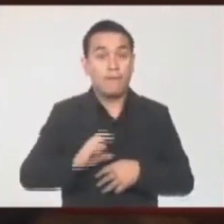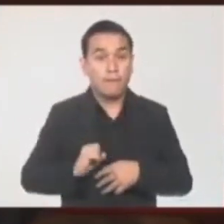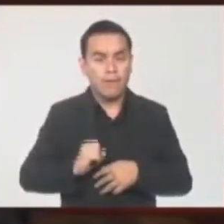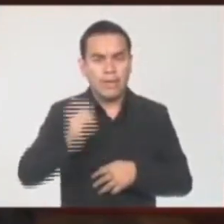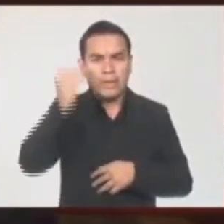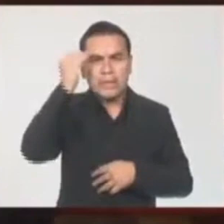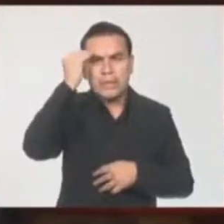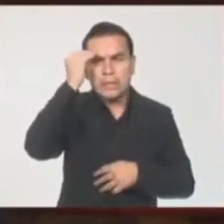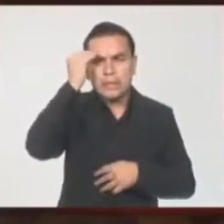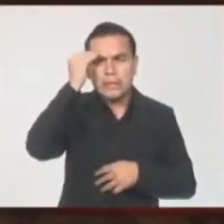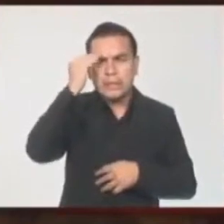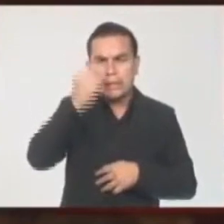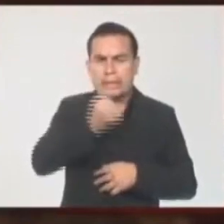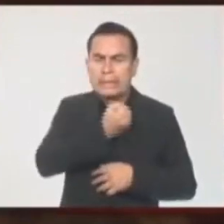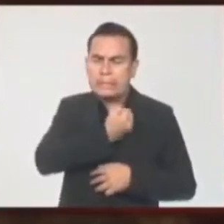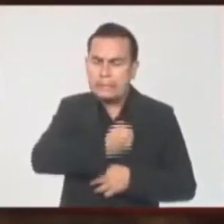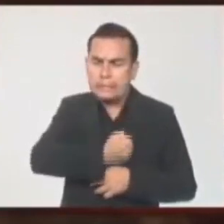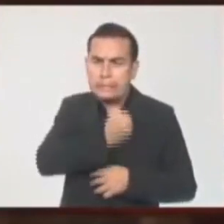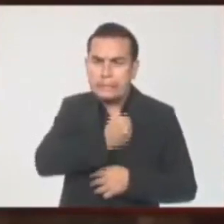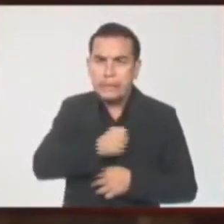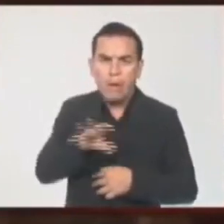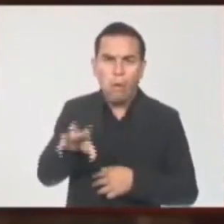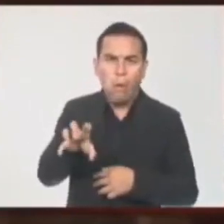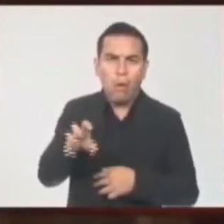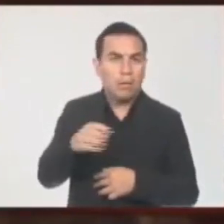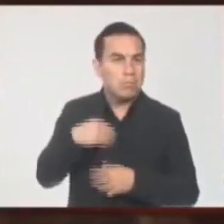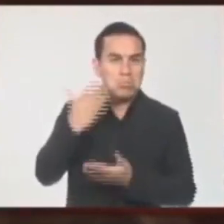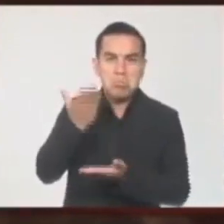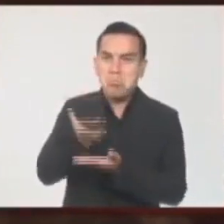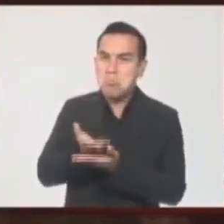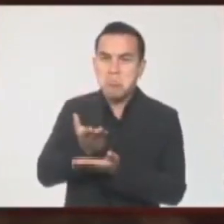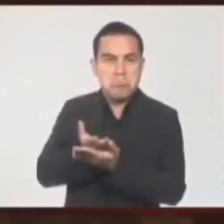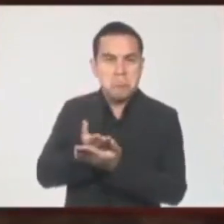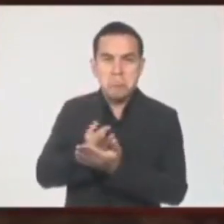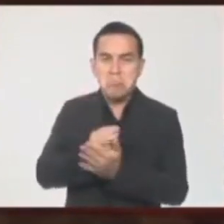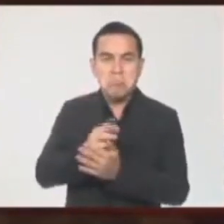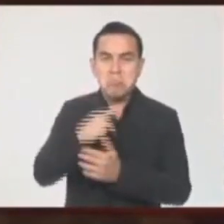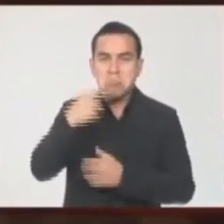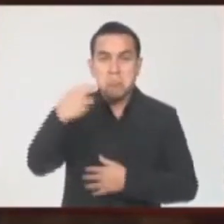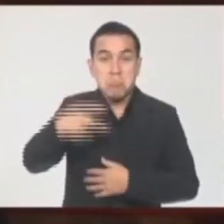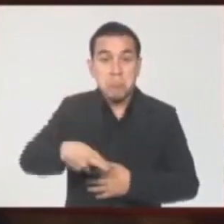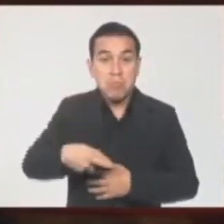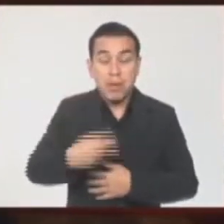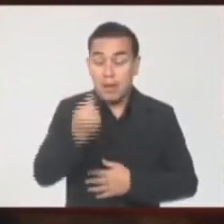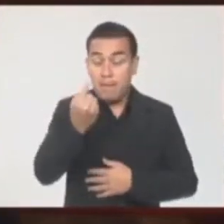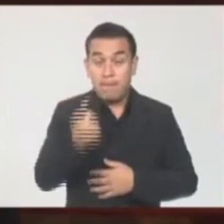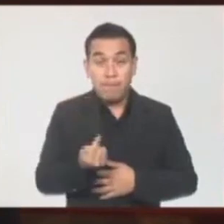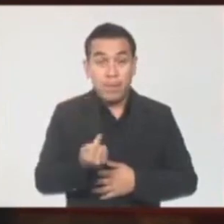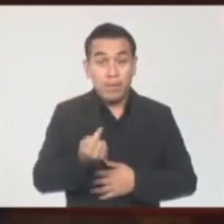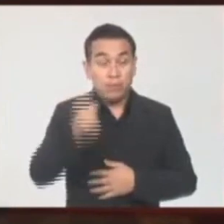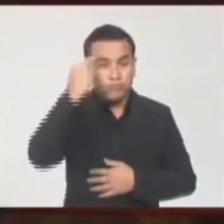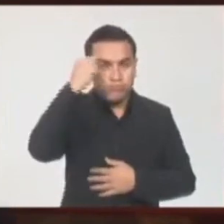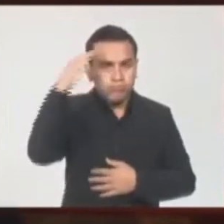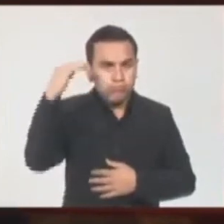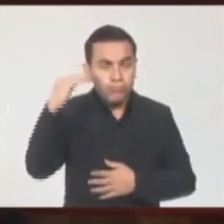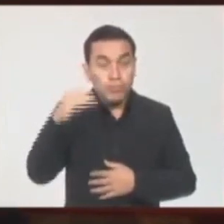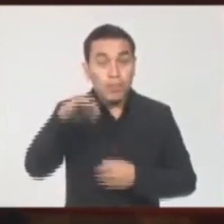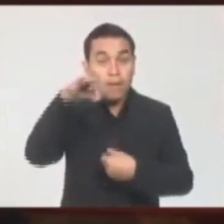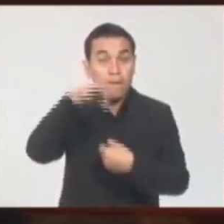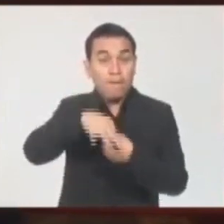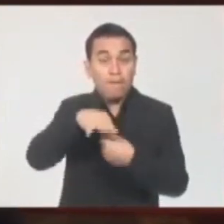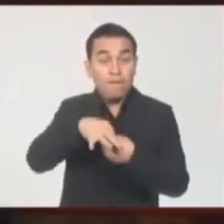tanto sufrimiento, promesas rotas y corrupción, a pesar de ver políticos que negociaron sus vidas a cambio de votos en cada